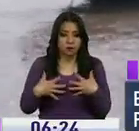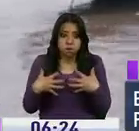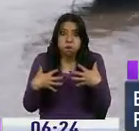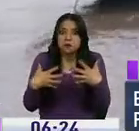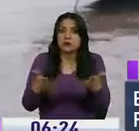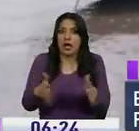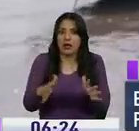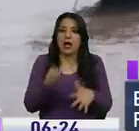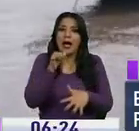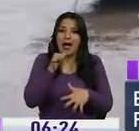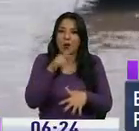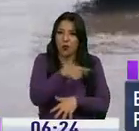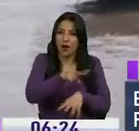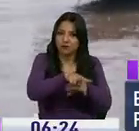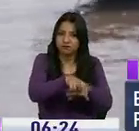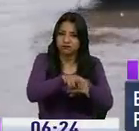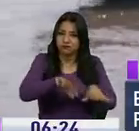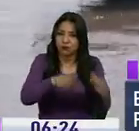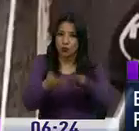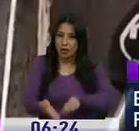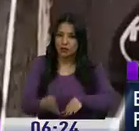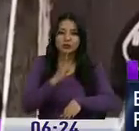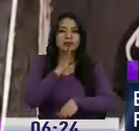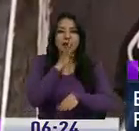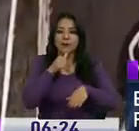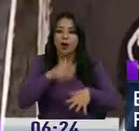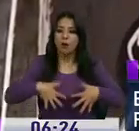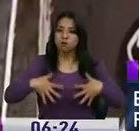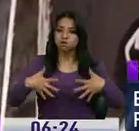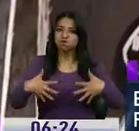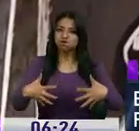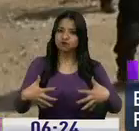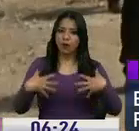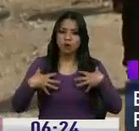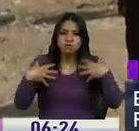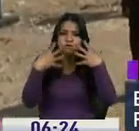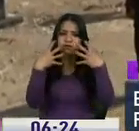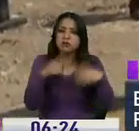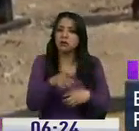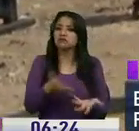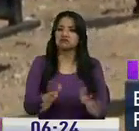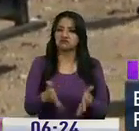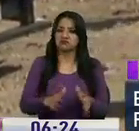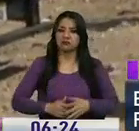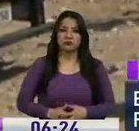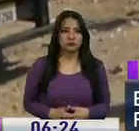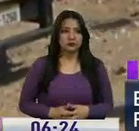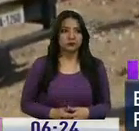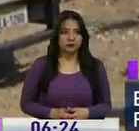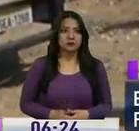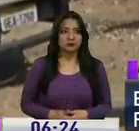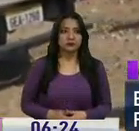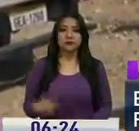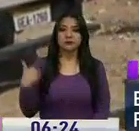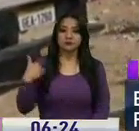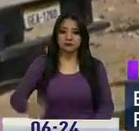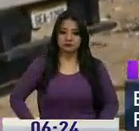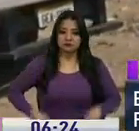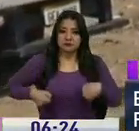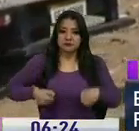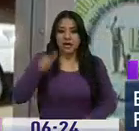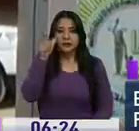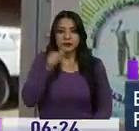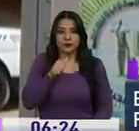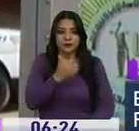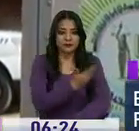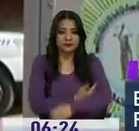ahogado, como se dice, se hincha. Pues. El fallecido llevaba puesto un pantalón jeans y una camisa